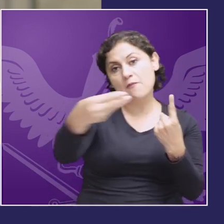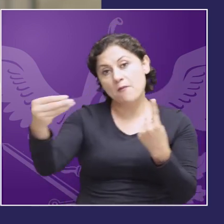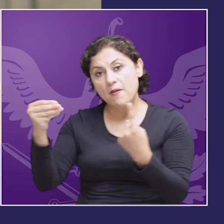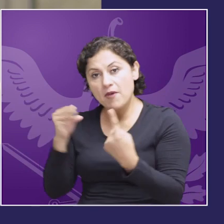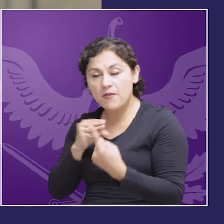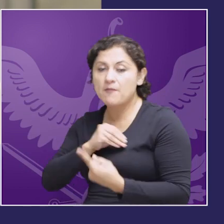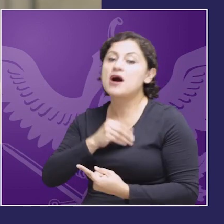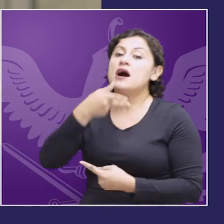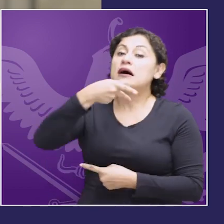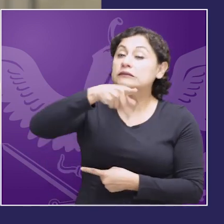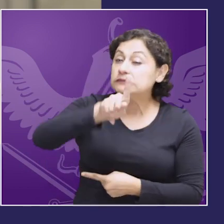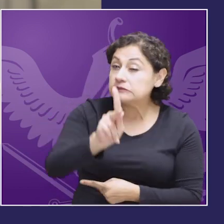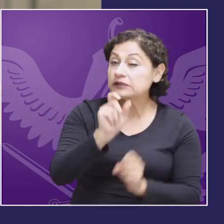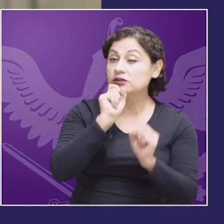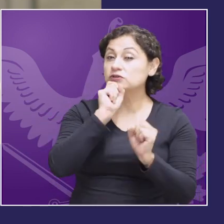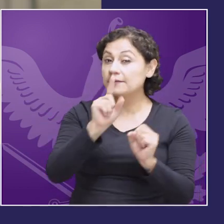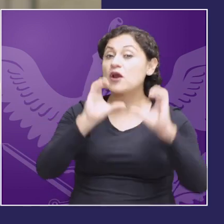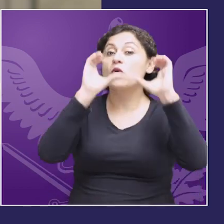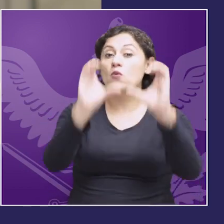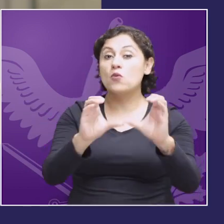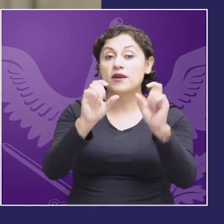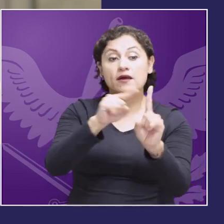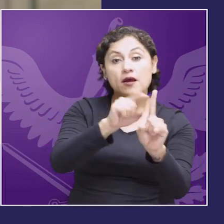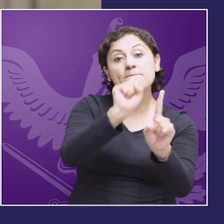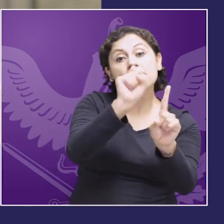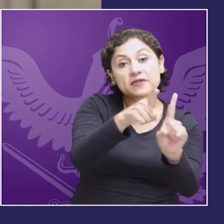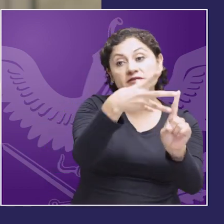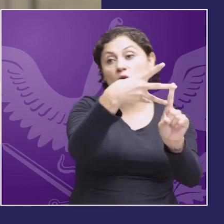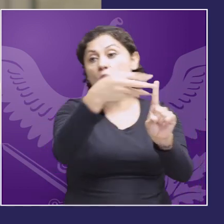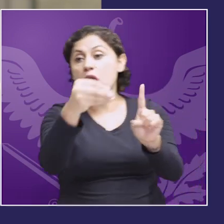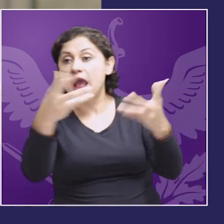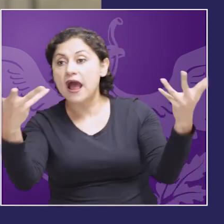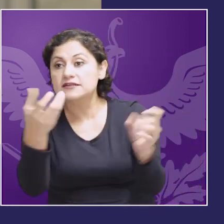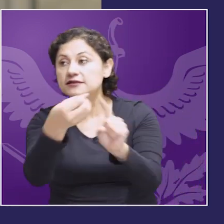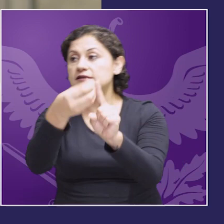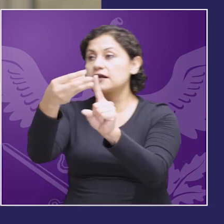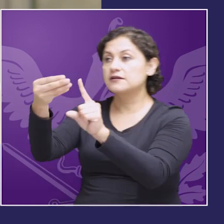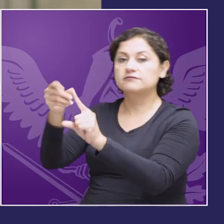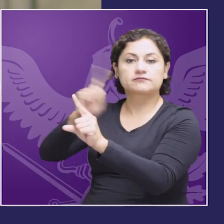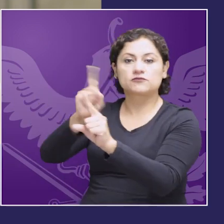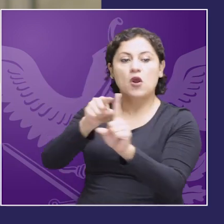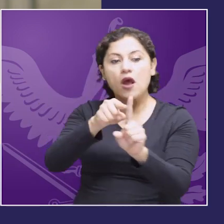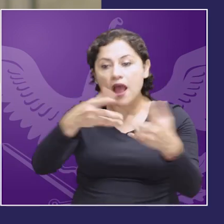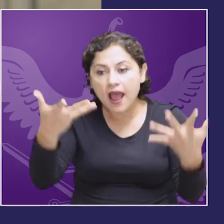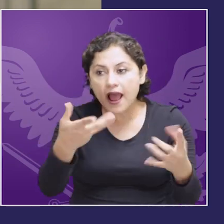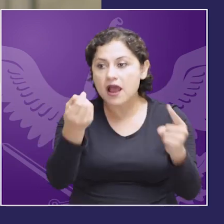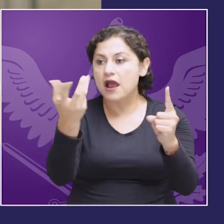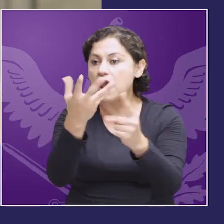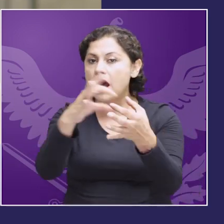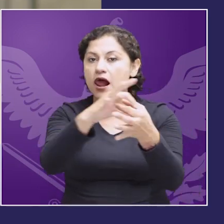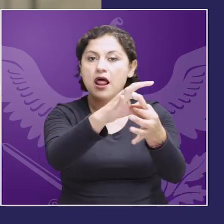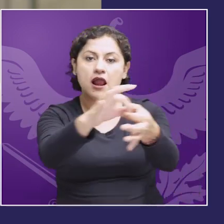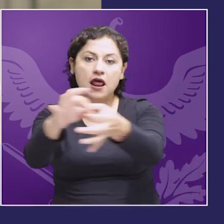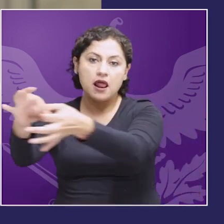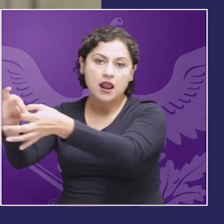que multiplicarse, pero para mí creo que debemos evitar duplicidades, recoger la experiencia y el acervo